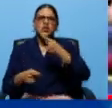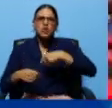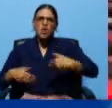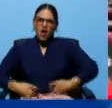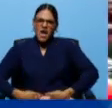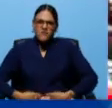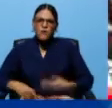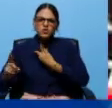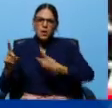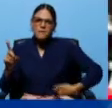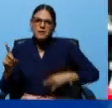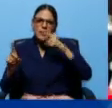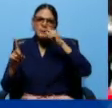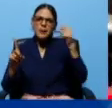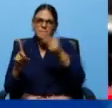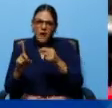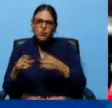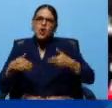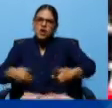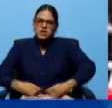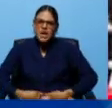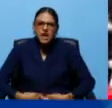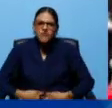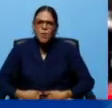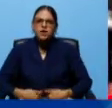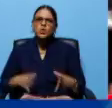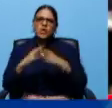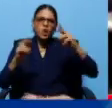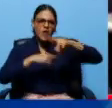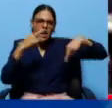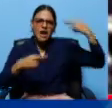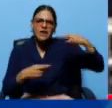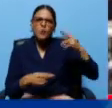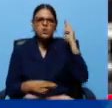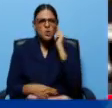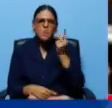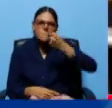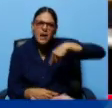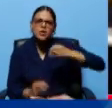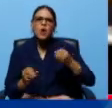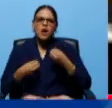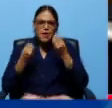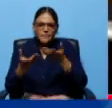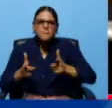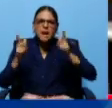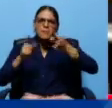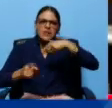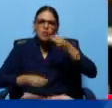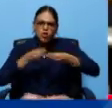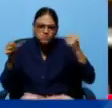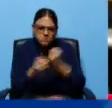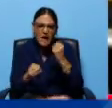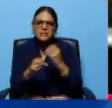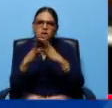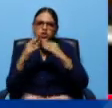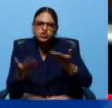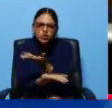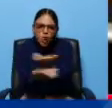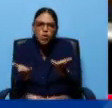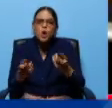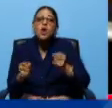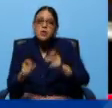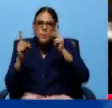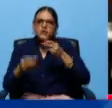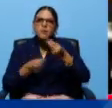del presidente Nicolás Maduro y el esfuerzo de la Revolución Bolivariana que hace posible estas cosas. Y las hace posible